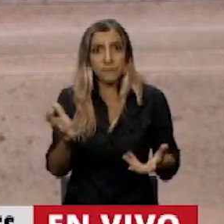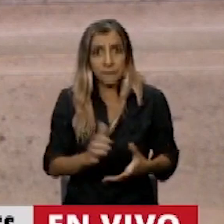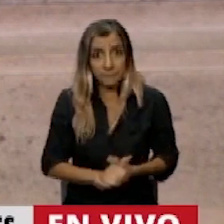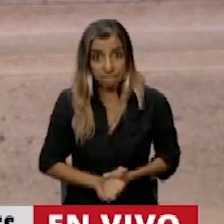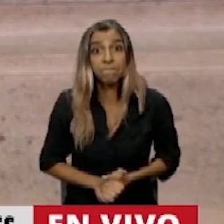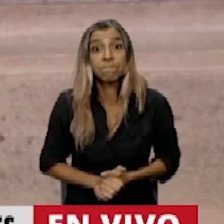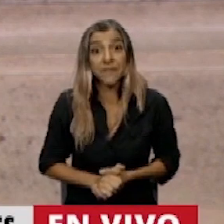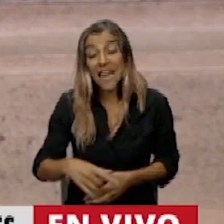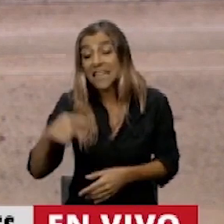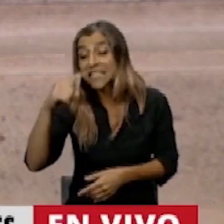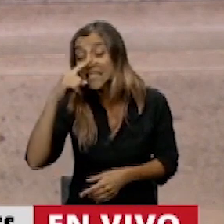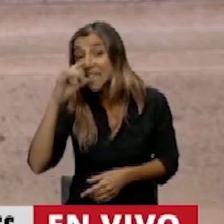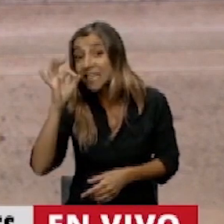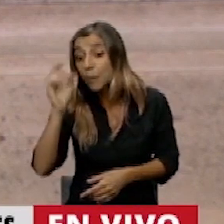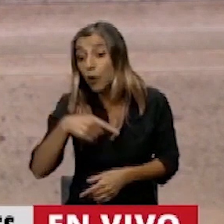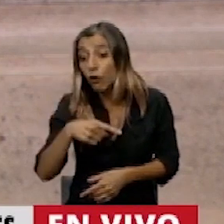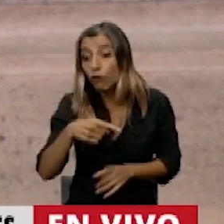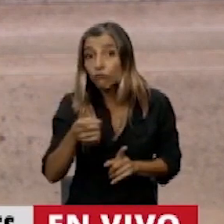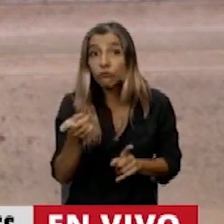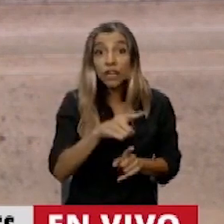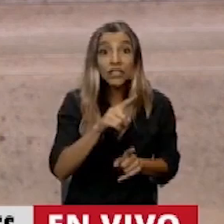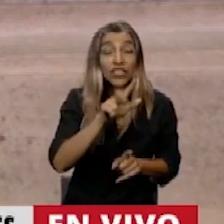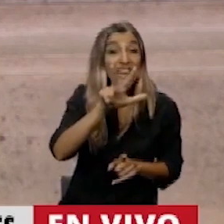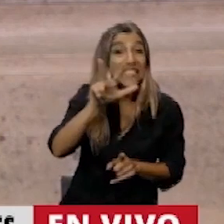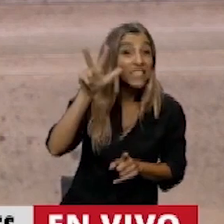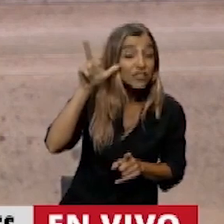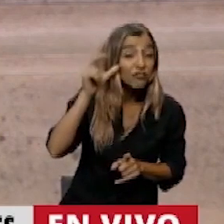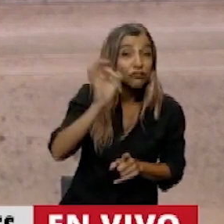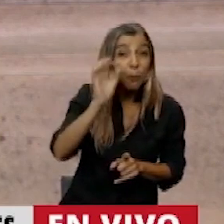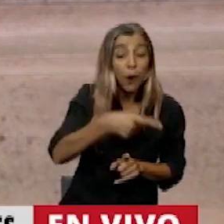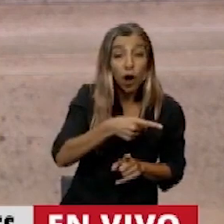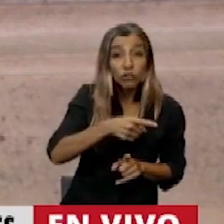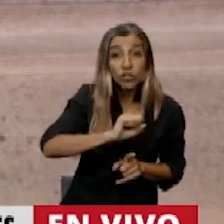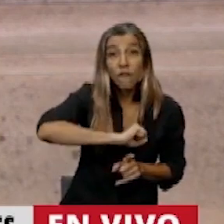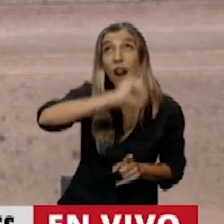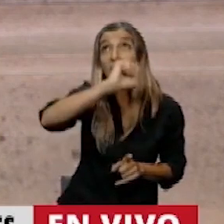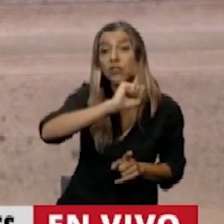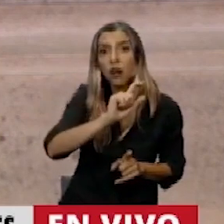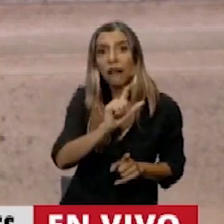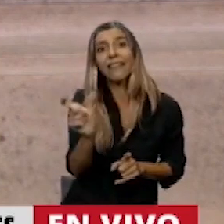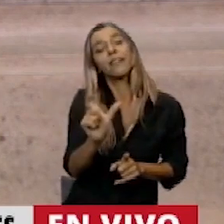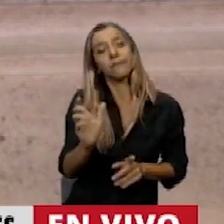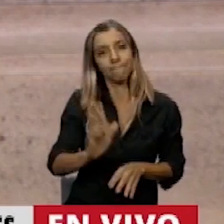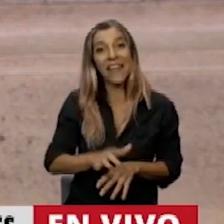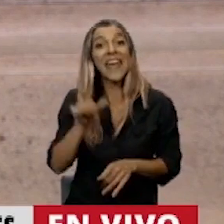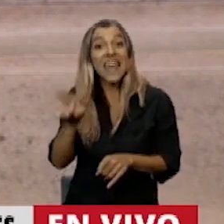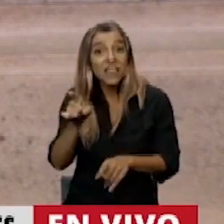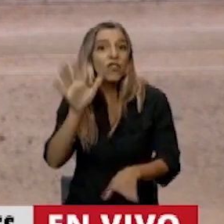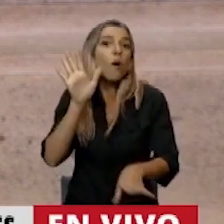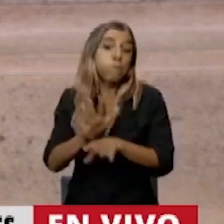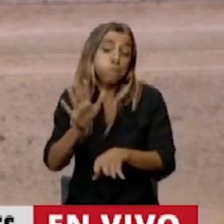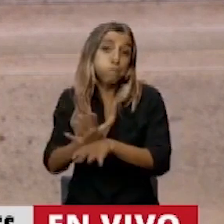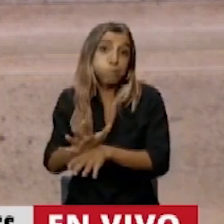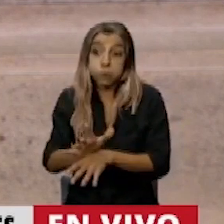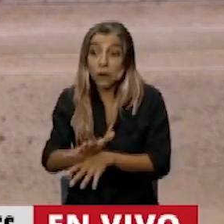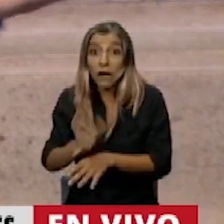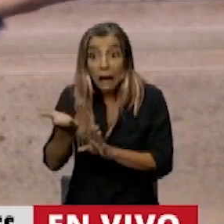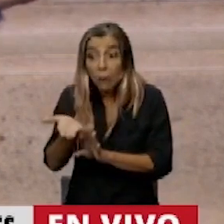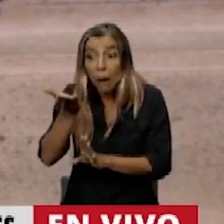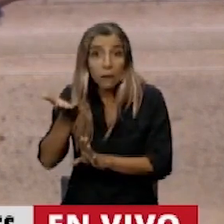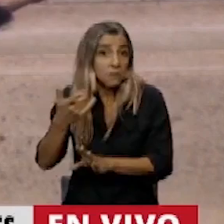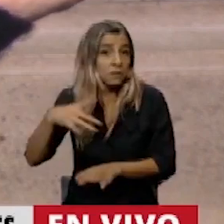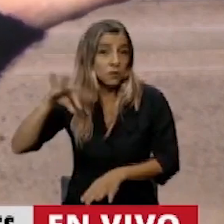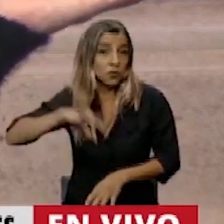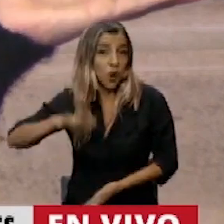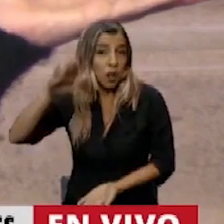entre el 7% y el 38%? Bueno, eso se llama depreciación del salario. Ese es el